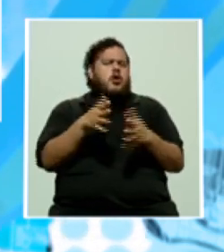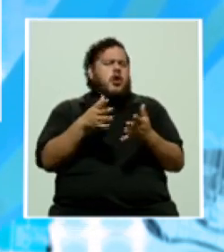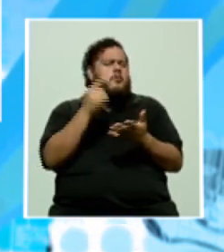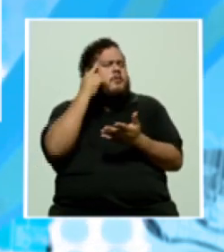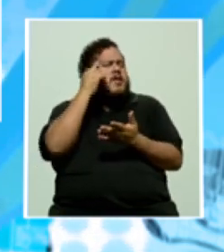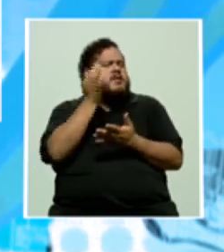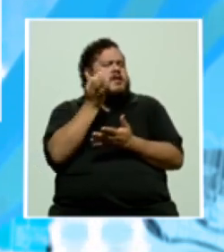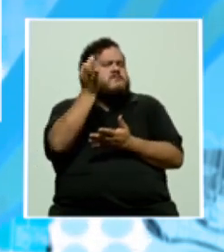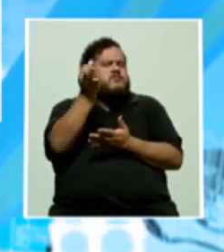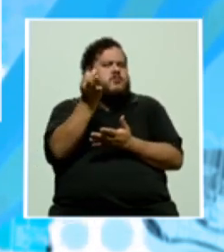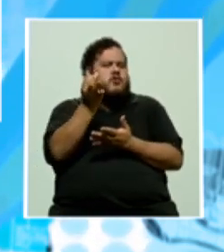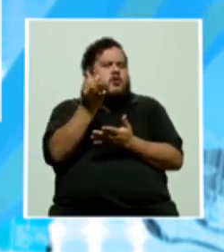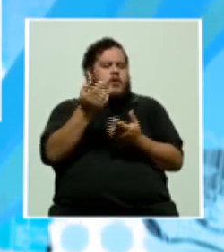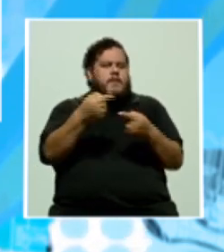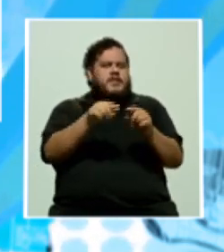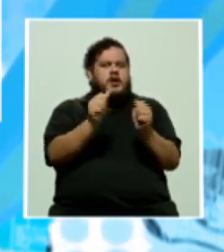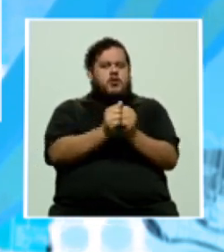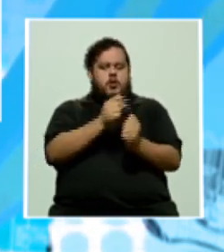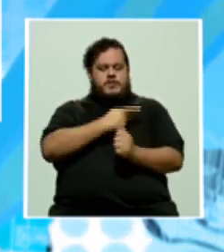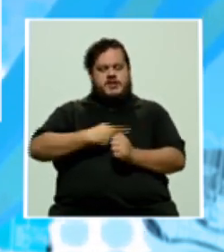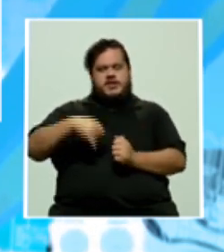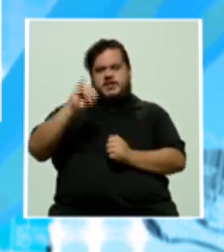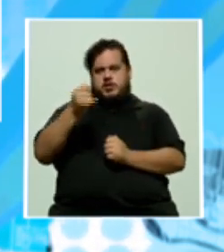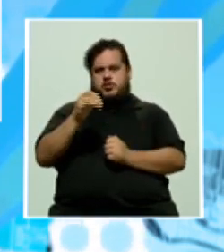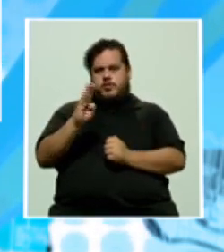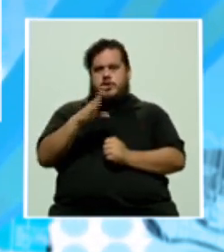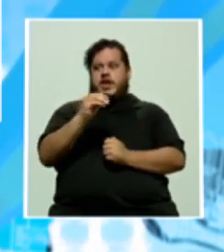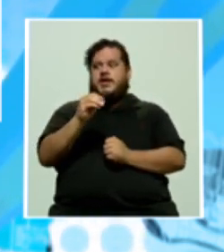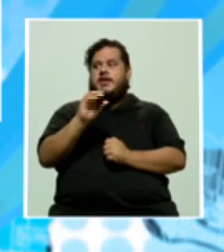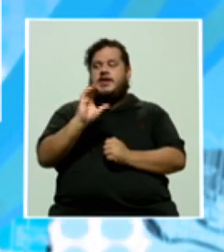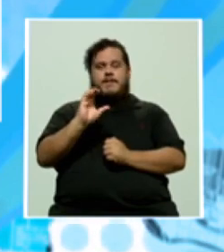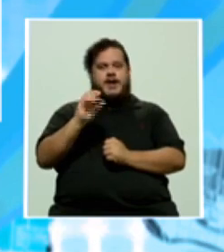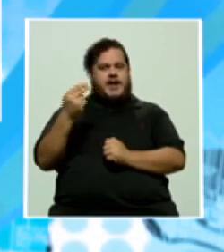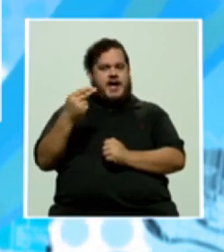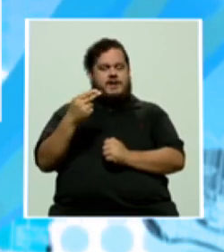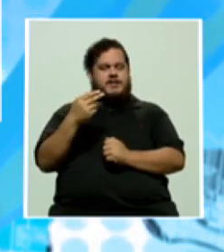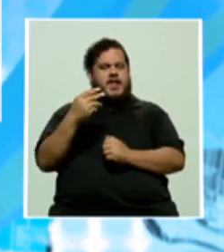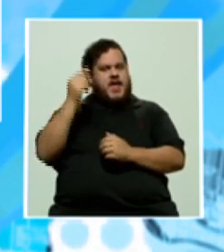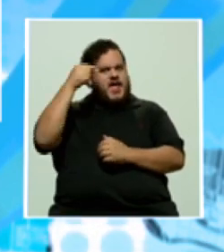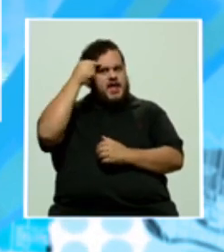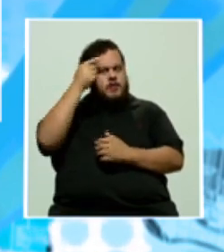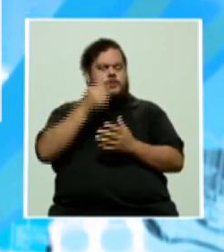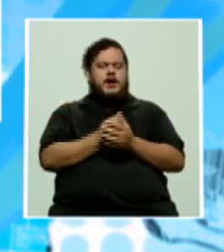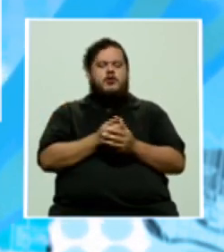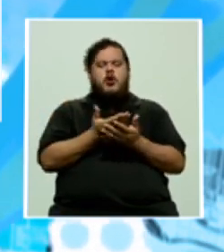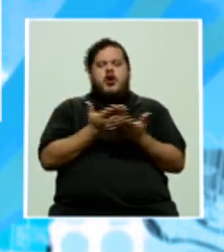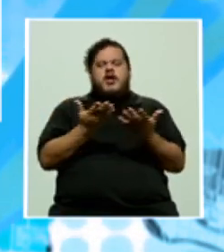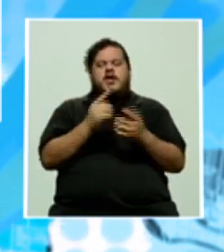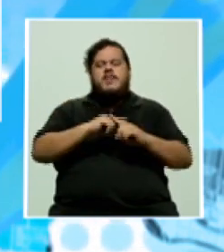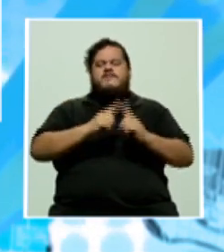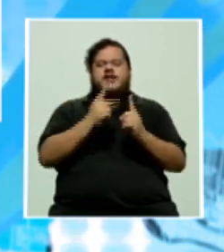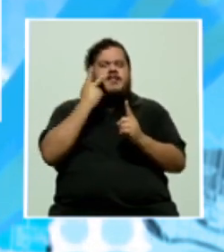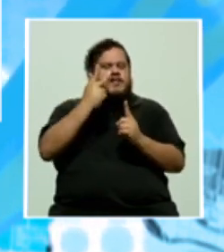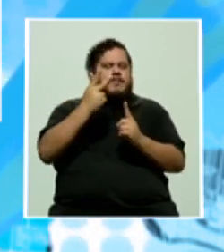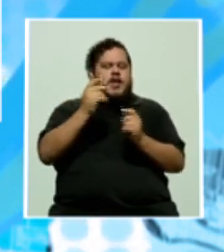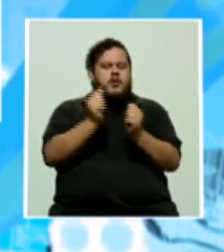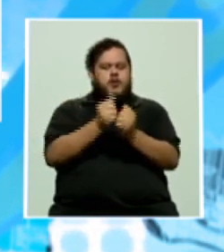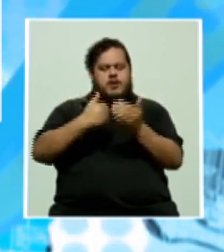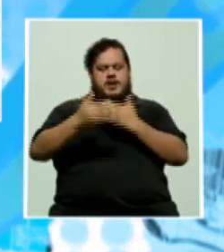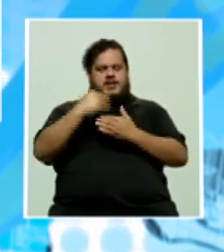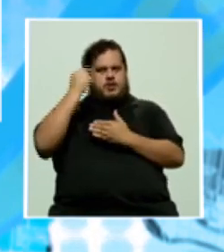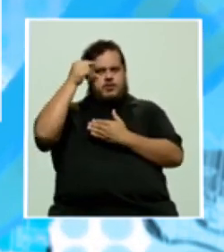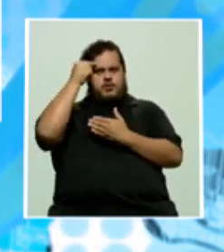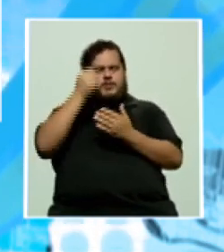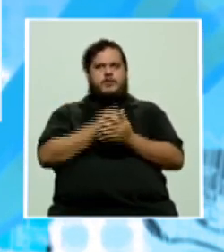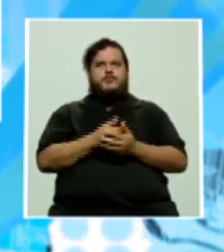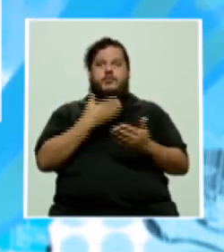nueva etapa con Joe Biden y Kamala Harris en el gobierno? ¿Qué diferencias ves con la anterior? Bueno,